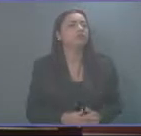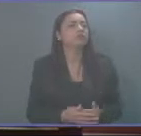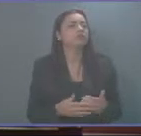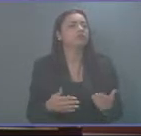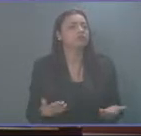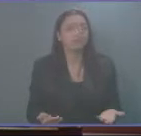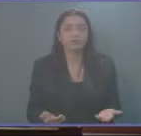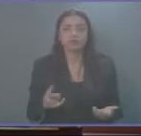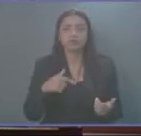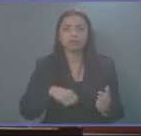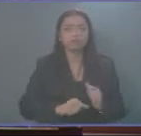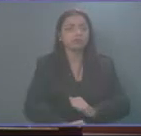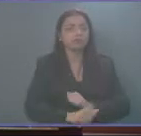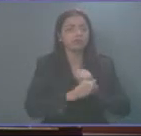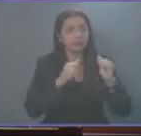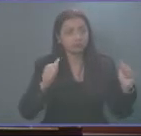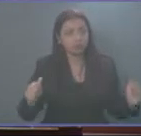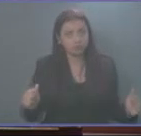Decía que esta mañana